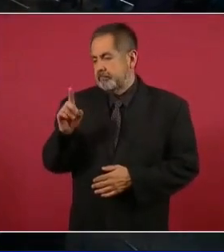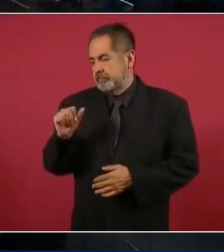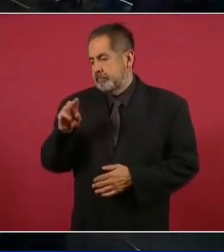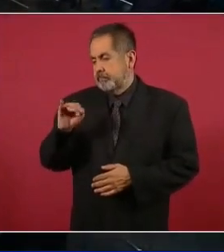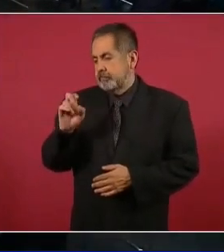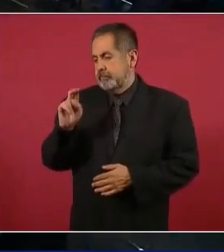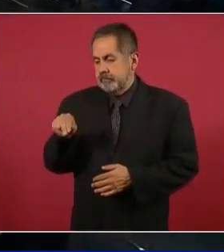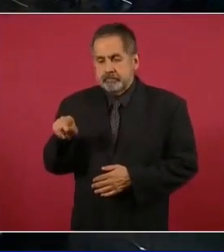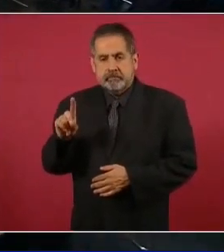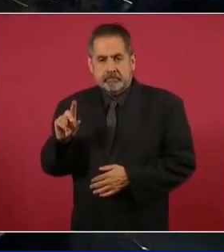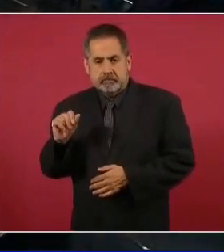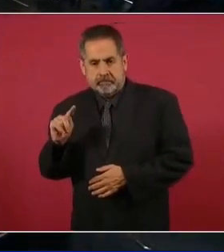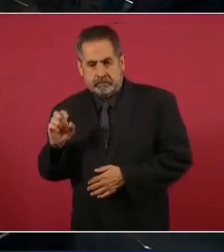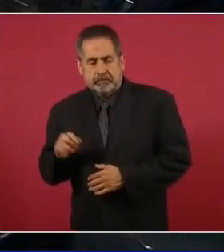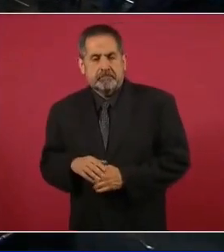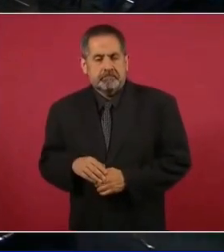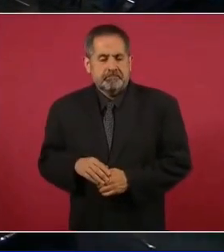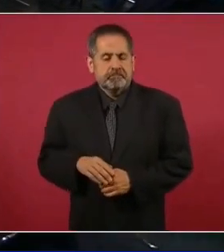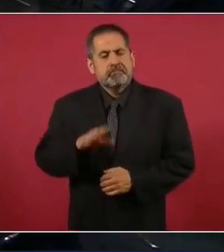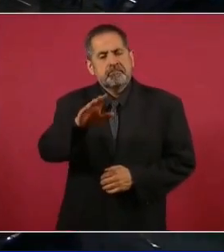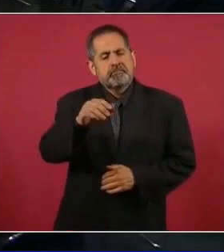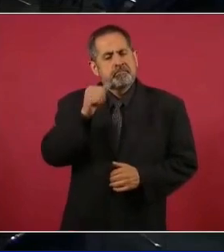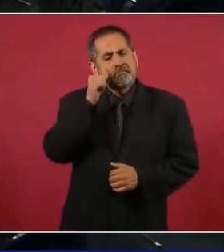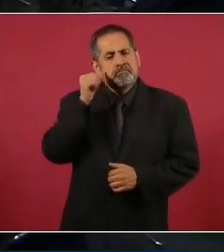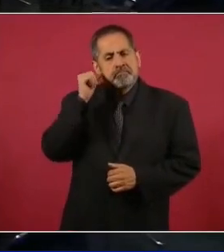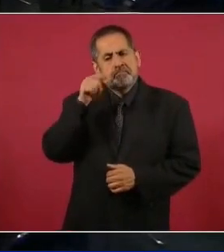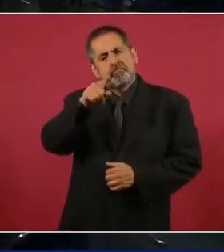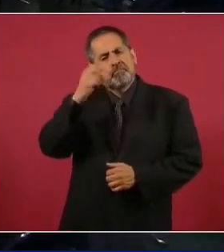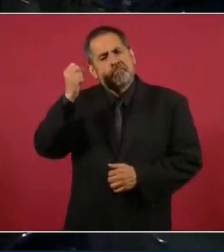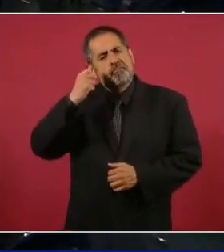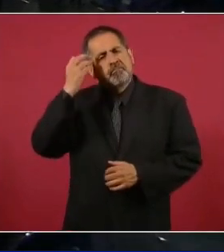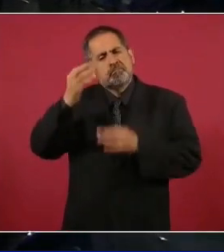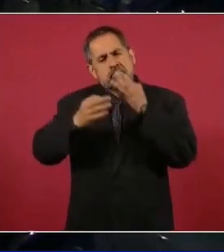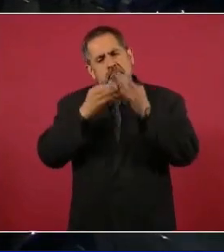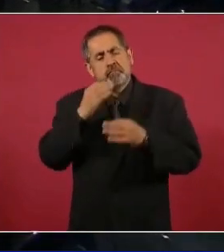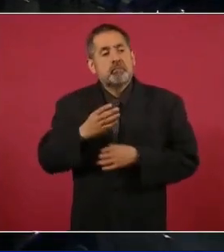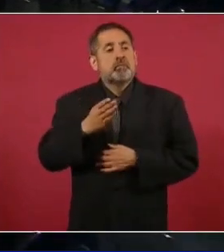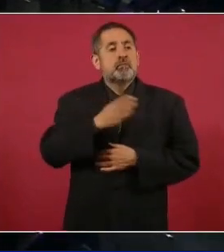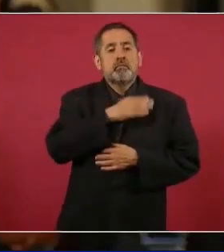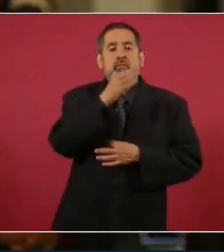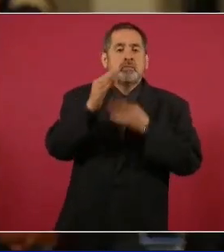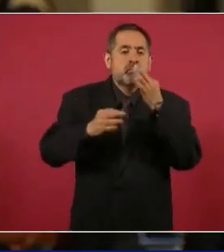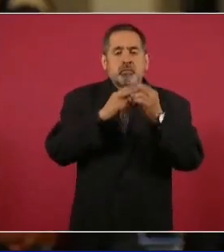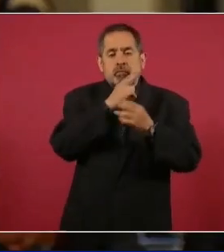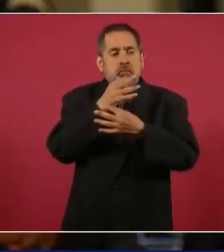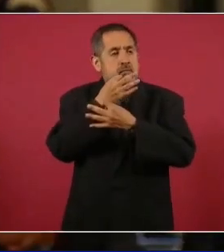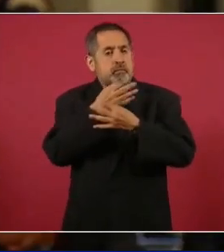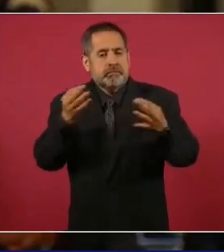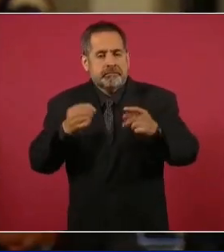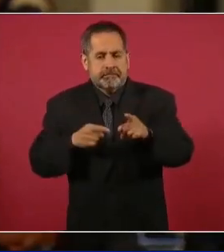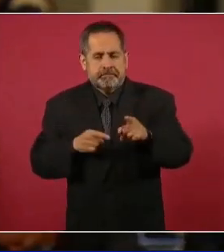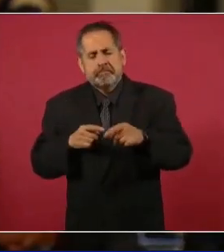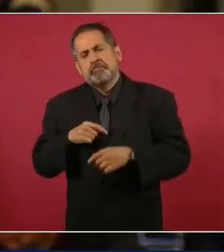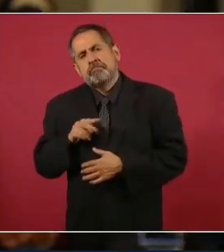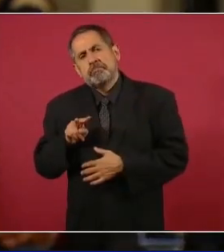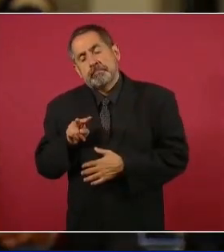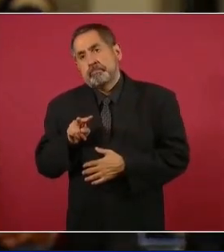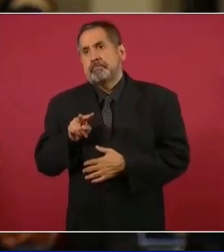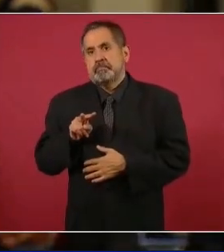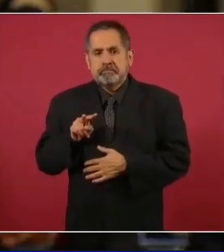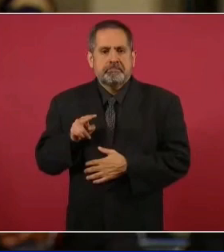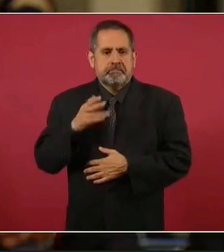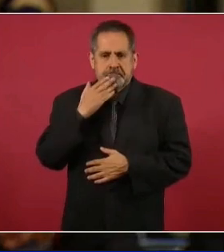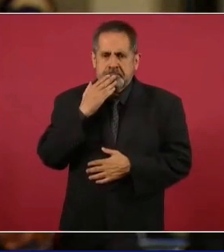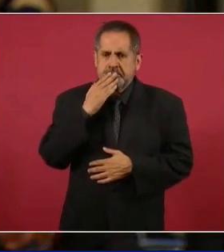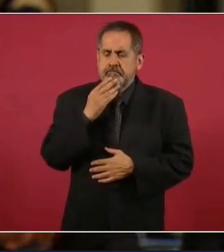con atención le escuché ayer al final de la conferencia dar las buenas noticias, y creo que es importante entender